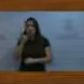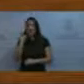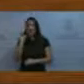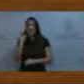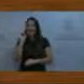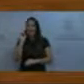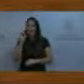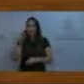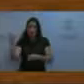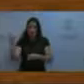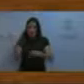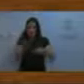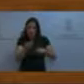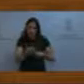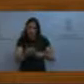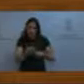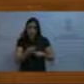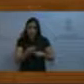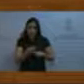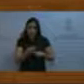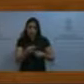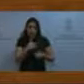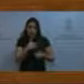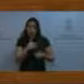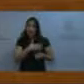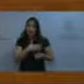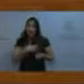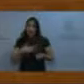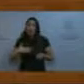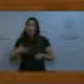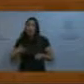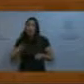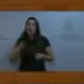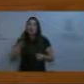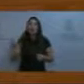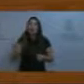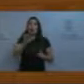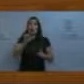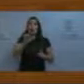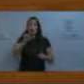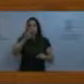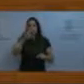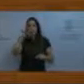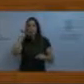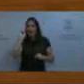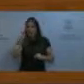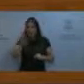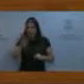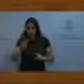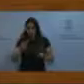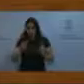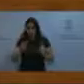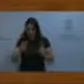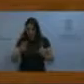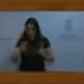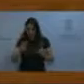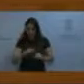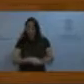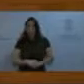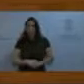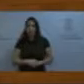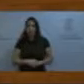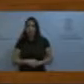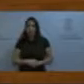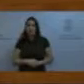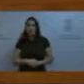2014 y lo quiero repetir, la fecha, julio de 2014. Se promovió